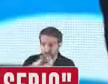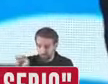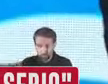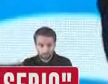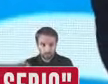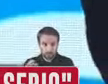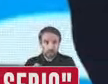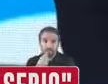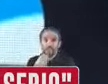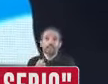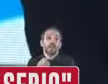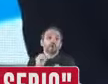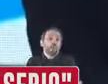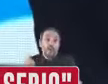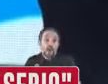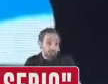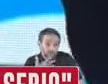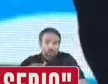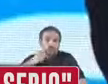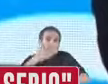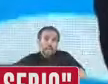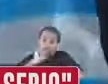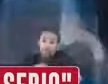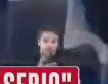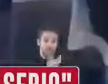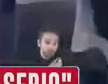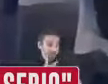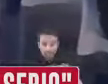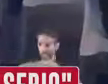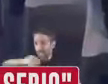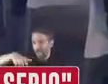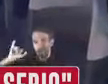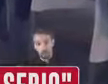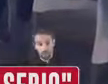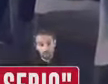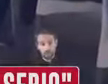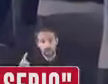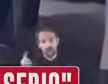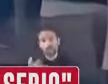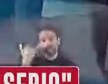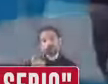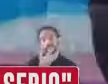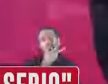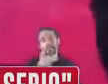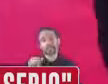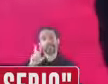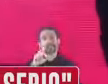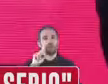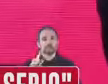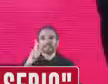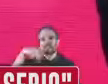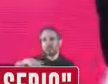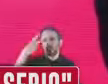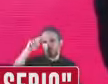insiste rompió el auto que tomas un taxi con las vacunas viste o la camioneta nosotros tenemos 300 3.000 kilómetros cuadrados en la